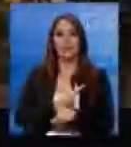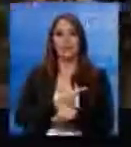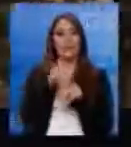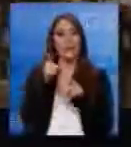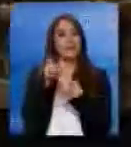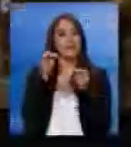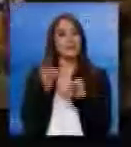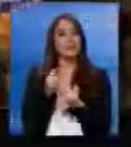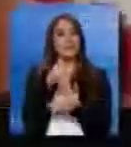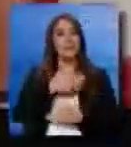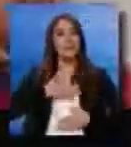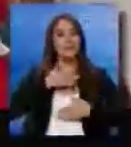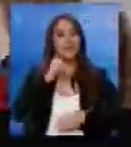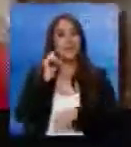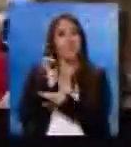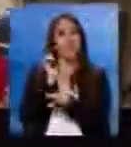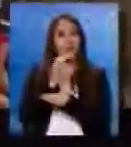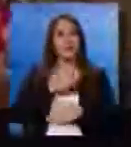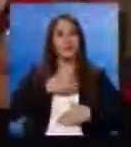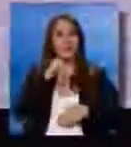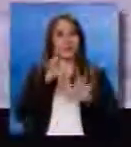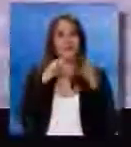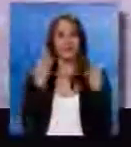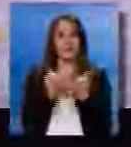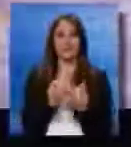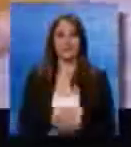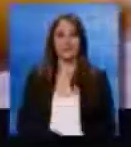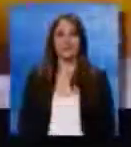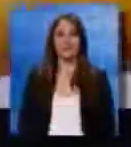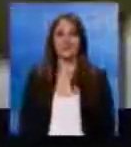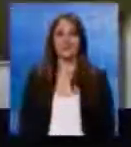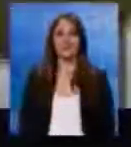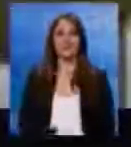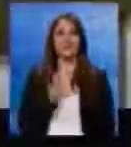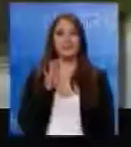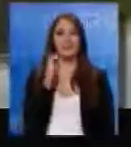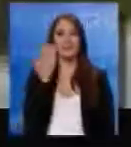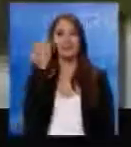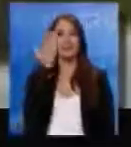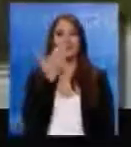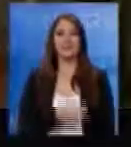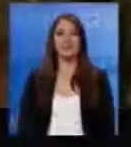y así disfrutar del Ecuador en familia. Alcibiades Onofre, TC Televisión.